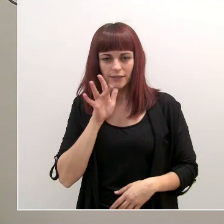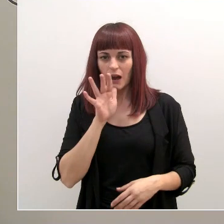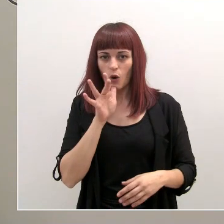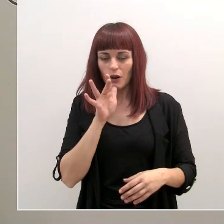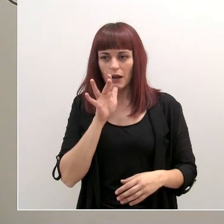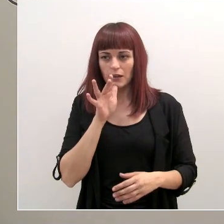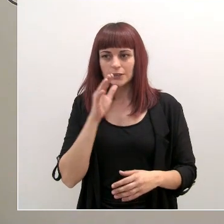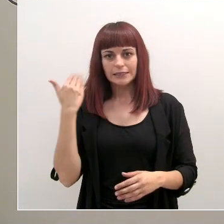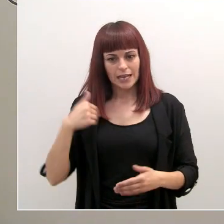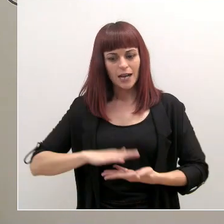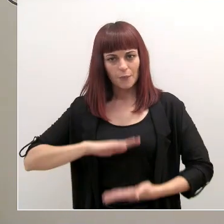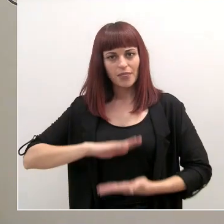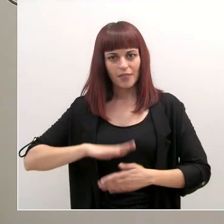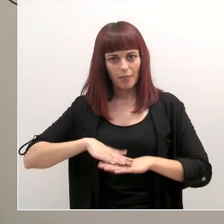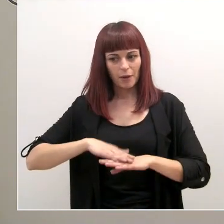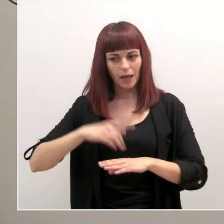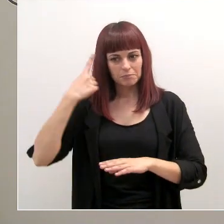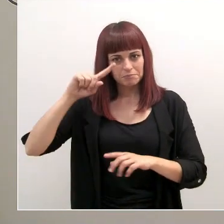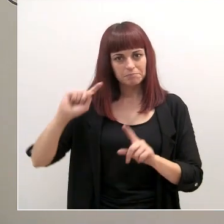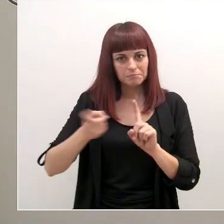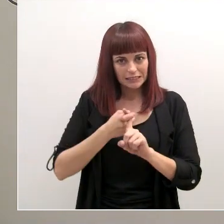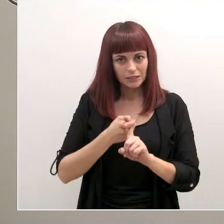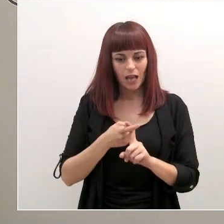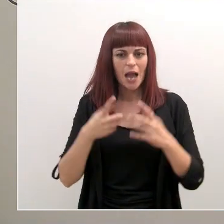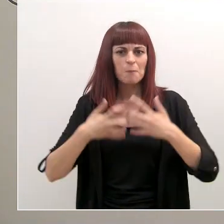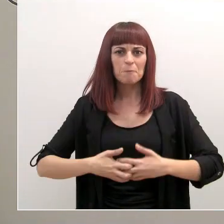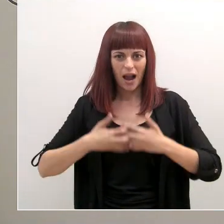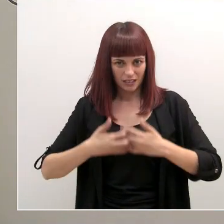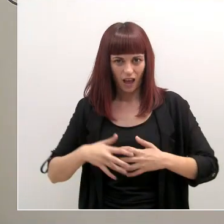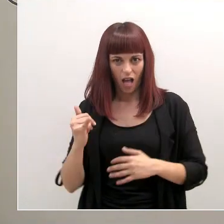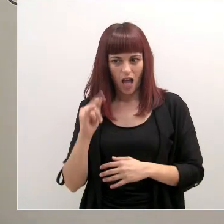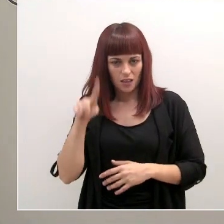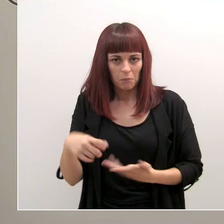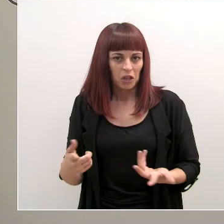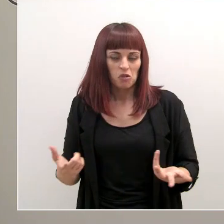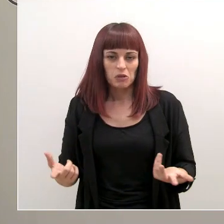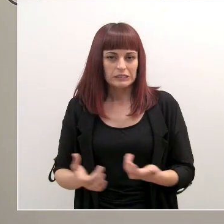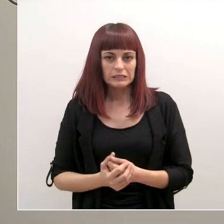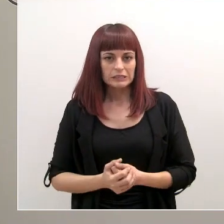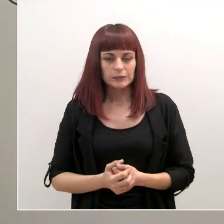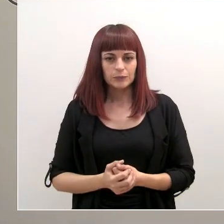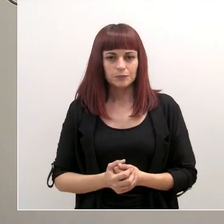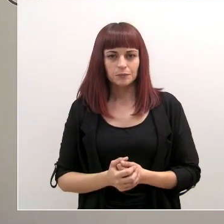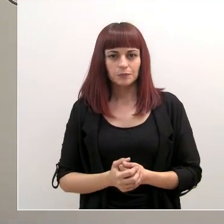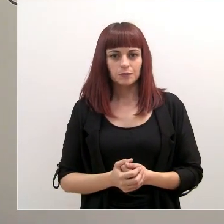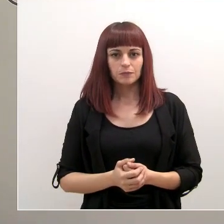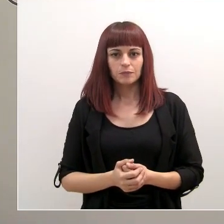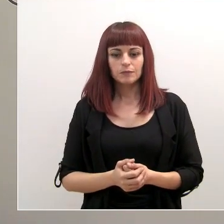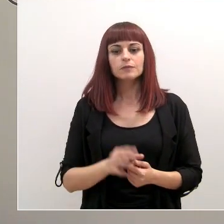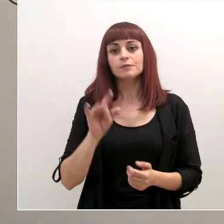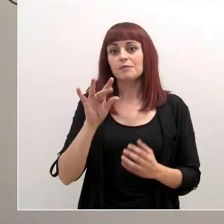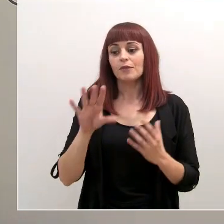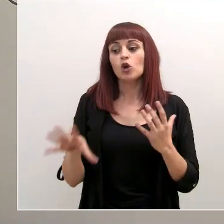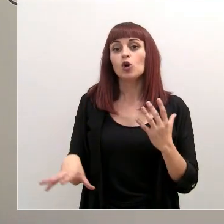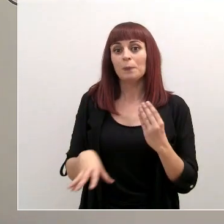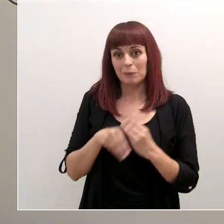que ya tenemos plena capacidad diagnóstica, tenemos hasta máquinas de pool, etcétera, etcétera. Con lo cual es un complemento, pero